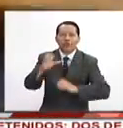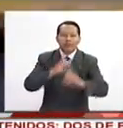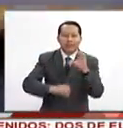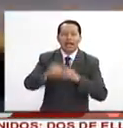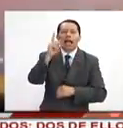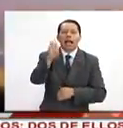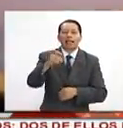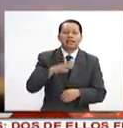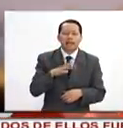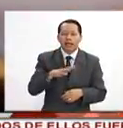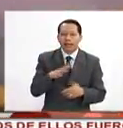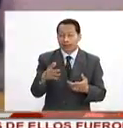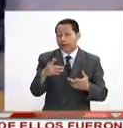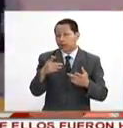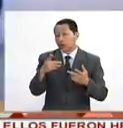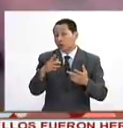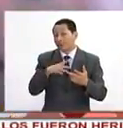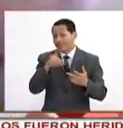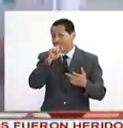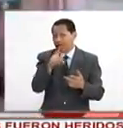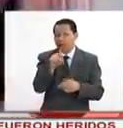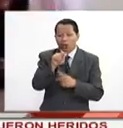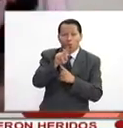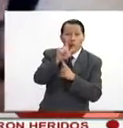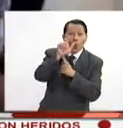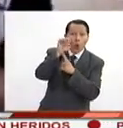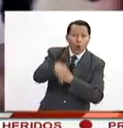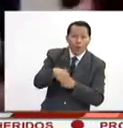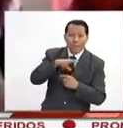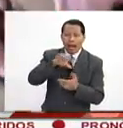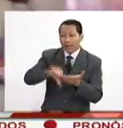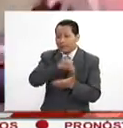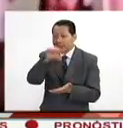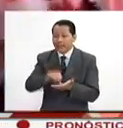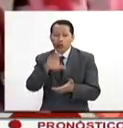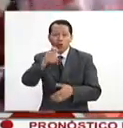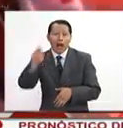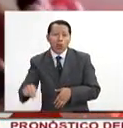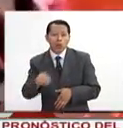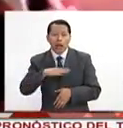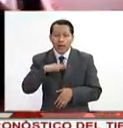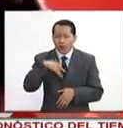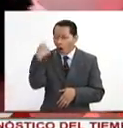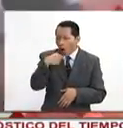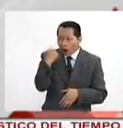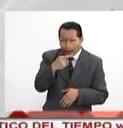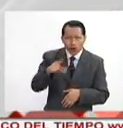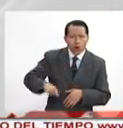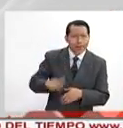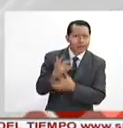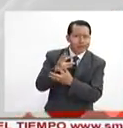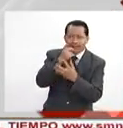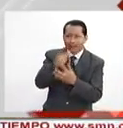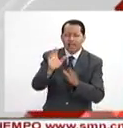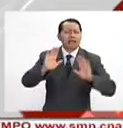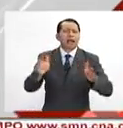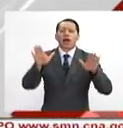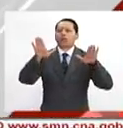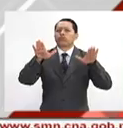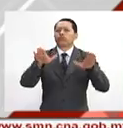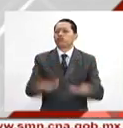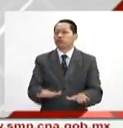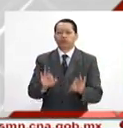la turística avenida Tulum, en el centro de la ciudad de Cancún. Unas horas más tarde, el gobierno informó que el orden quedó restablecido. El vocero